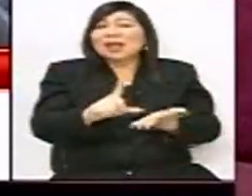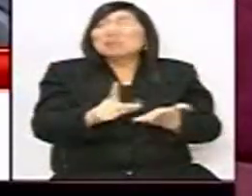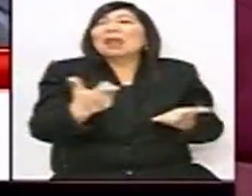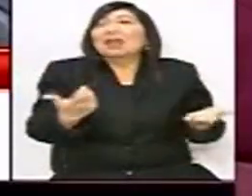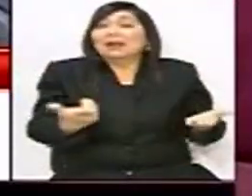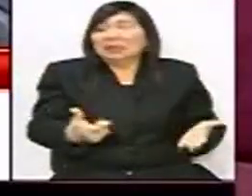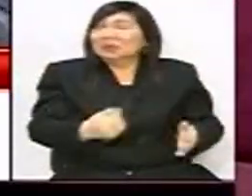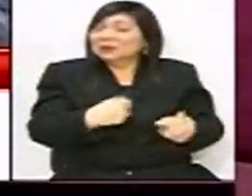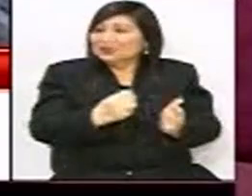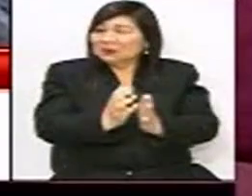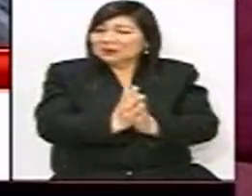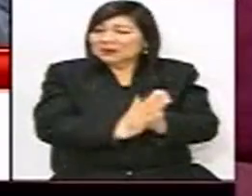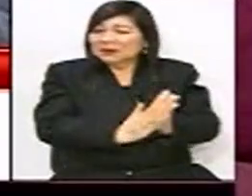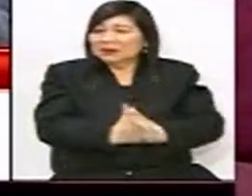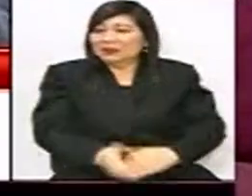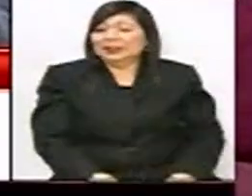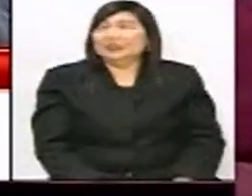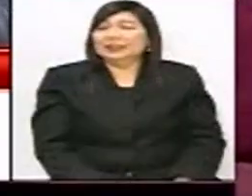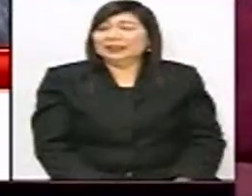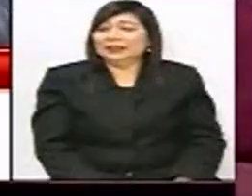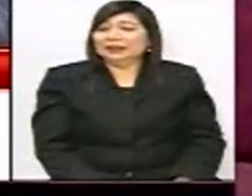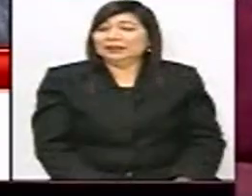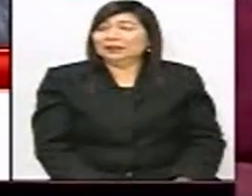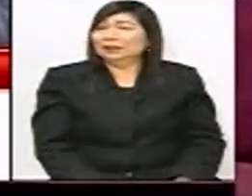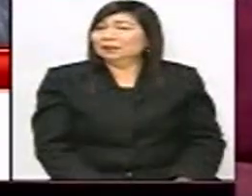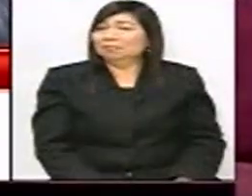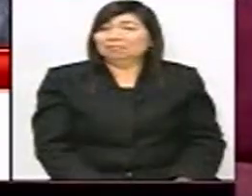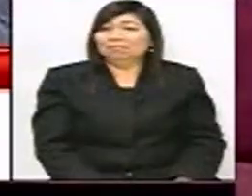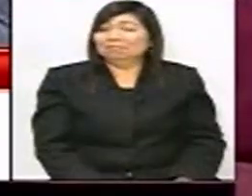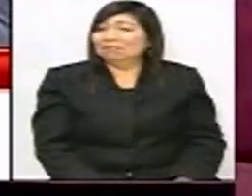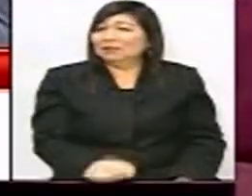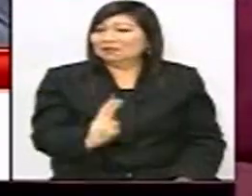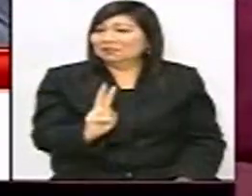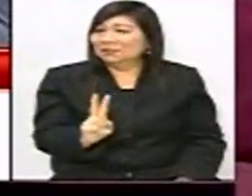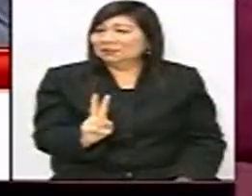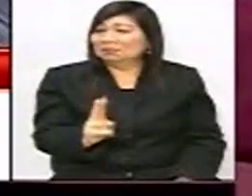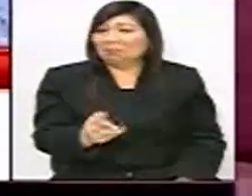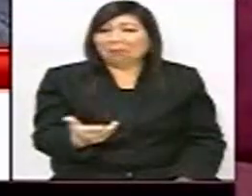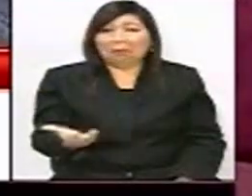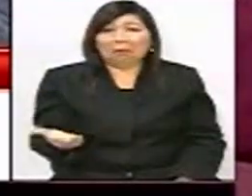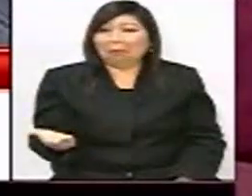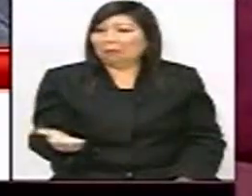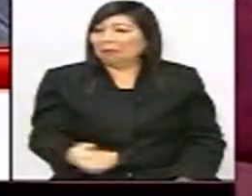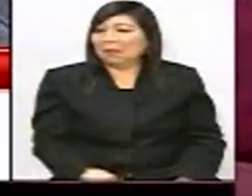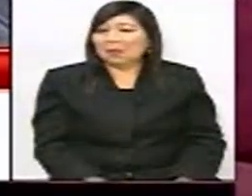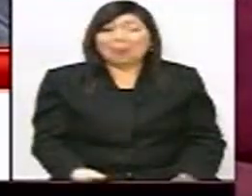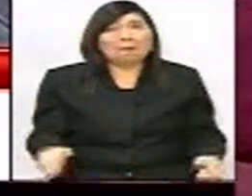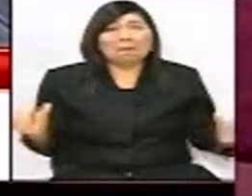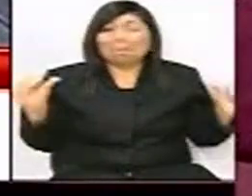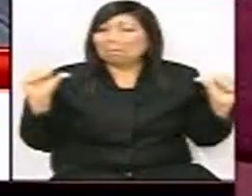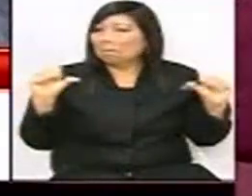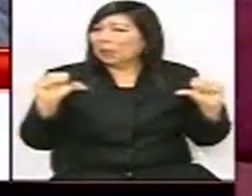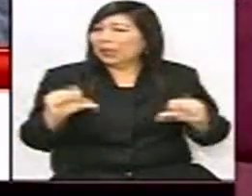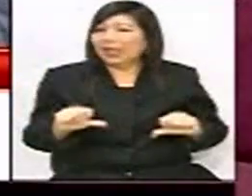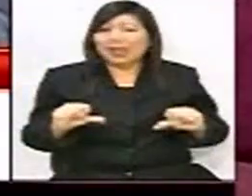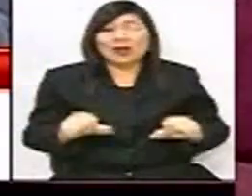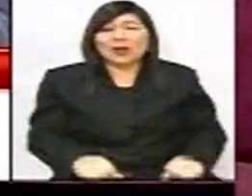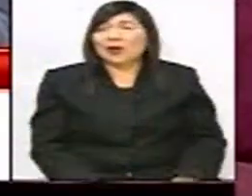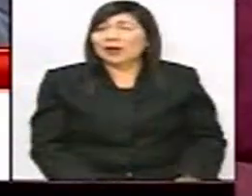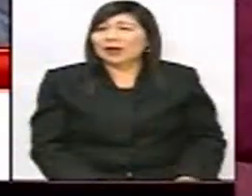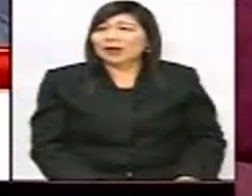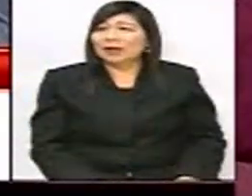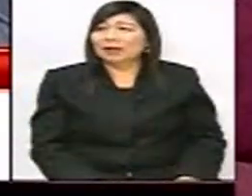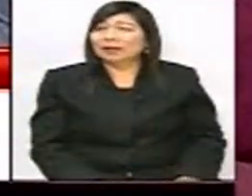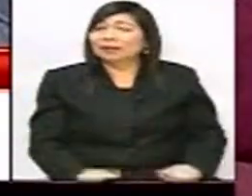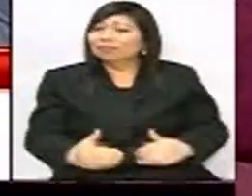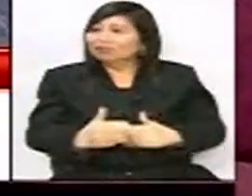¿qué nos hemos beneficiado? Porque desde el punto de vista de atención al consumidor, pésima atención. Desde el punto